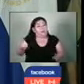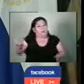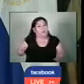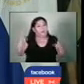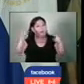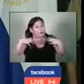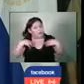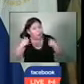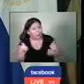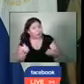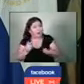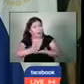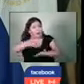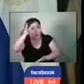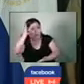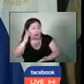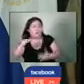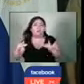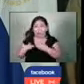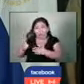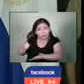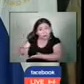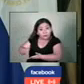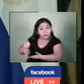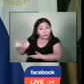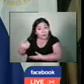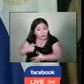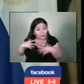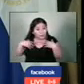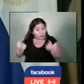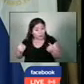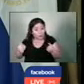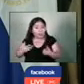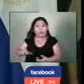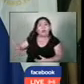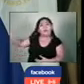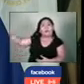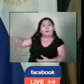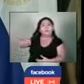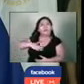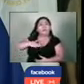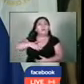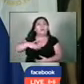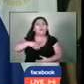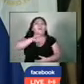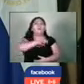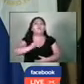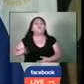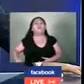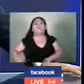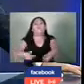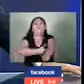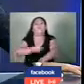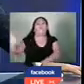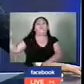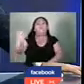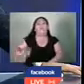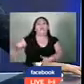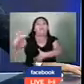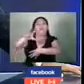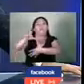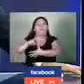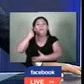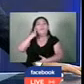salud, de mascotas. ¿Qué tal de la salud de los humanos? Bueno, en salud de los humanos, aquí cerca tenemos el hospital de Salvador, que es el mejor hospital de la ciudad. Ahí